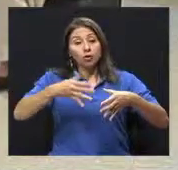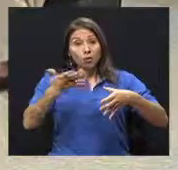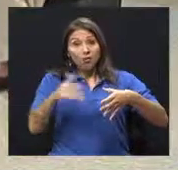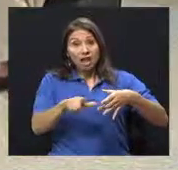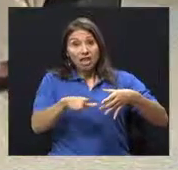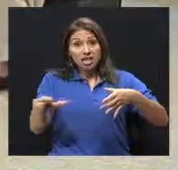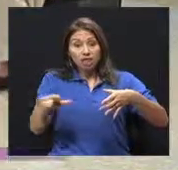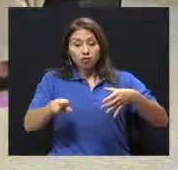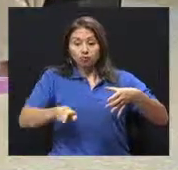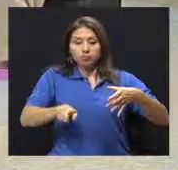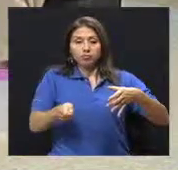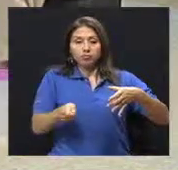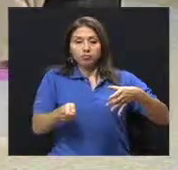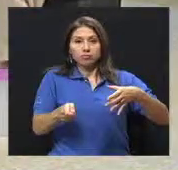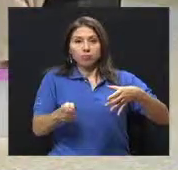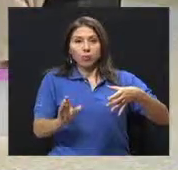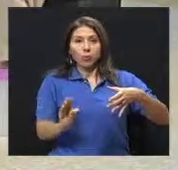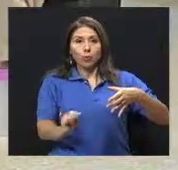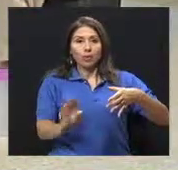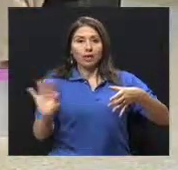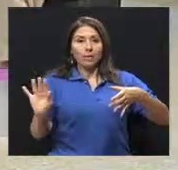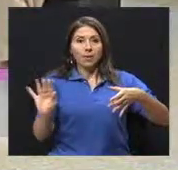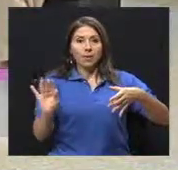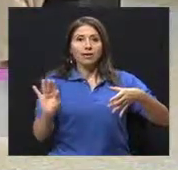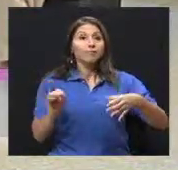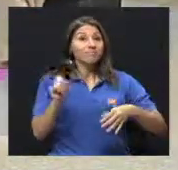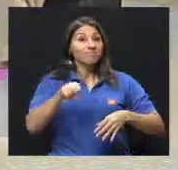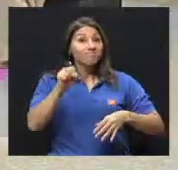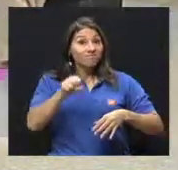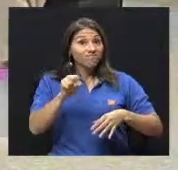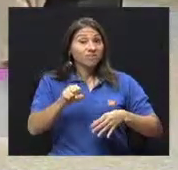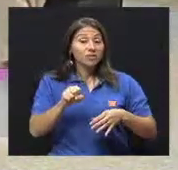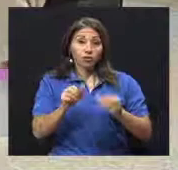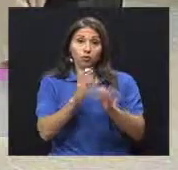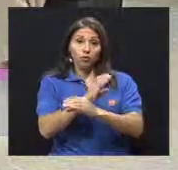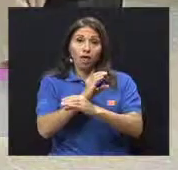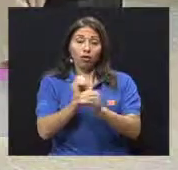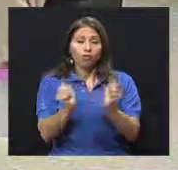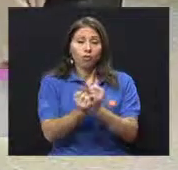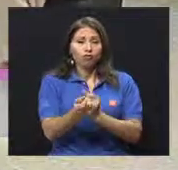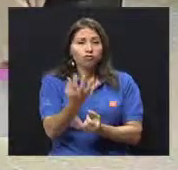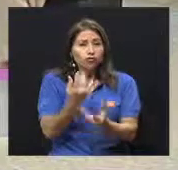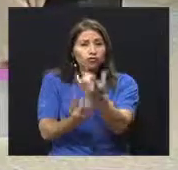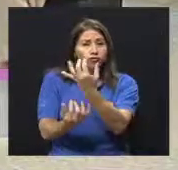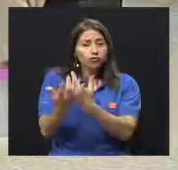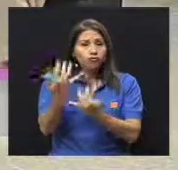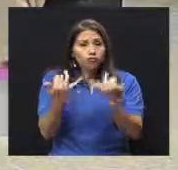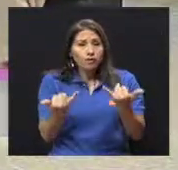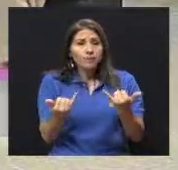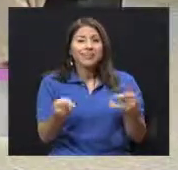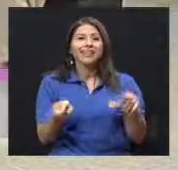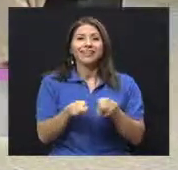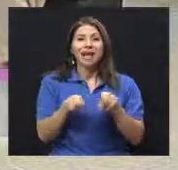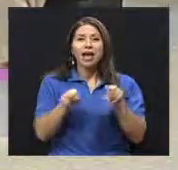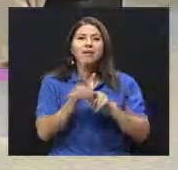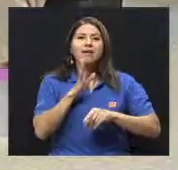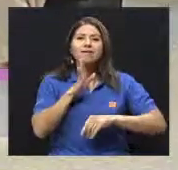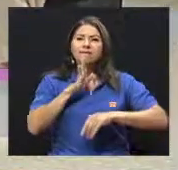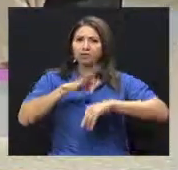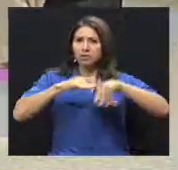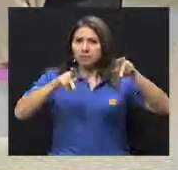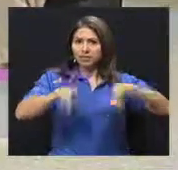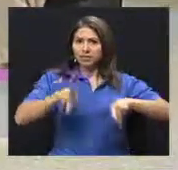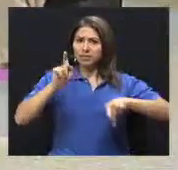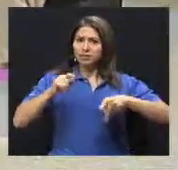está listo, apaga la cocina. Sí, que ese es otro detalle, ¿verdad? Con lo de los incendios hay que tener cuidado. Y hablando también ahora